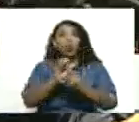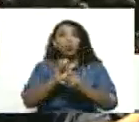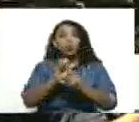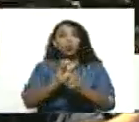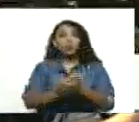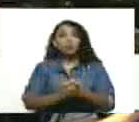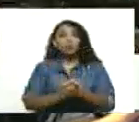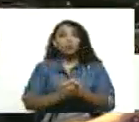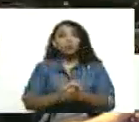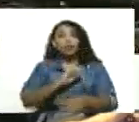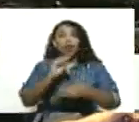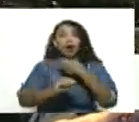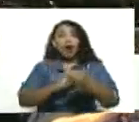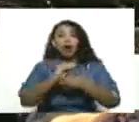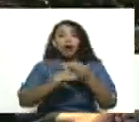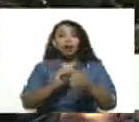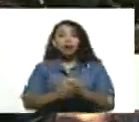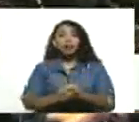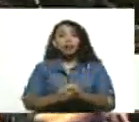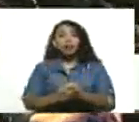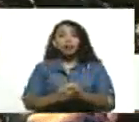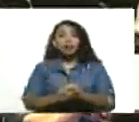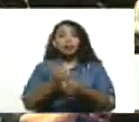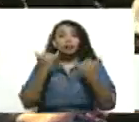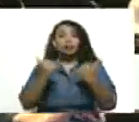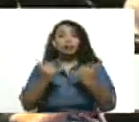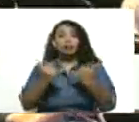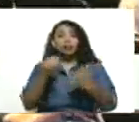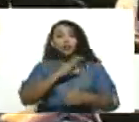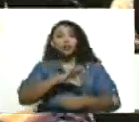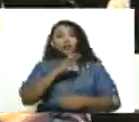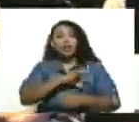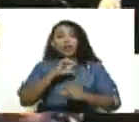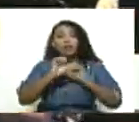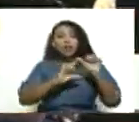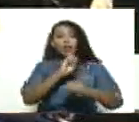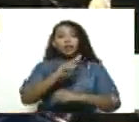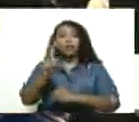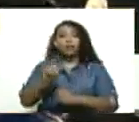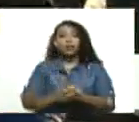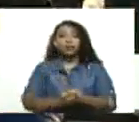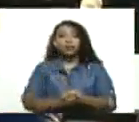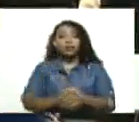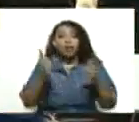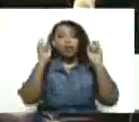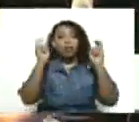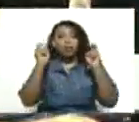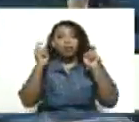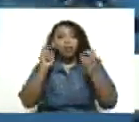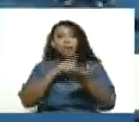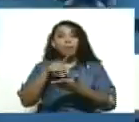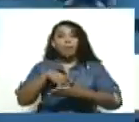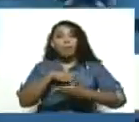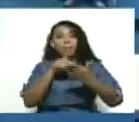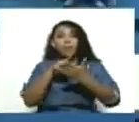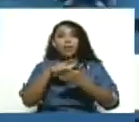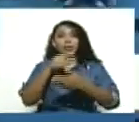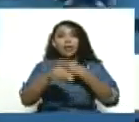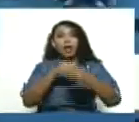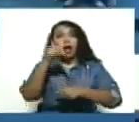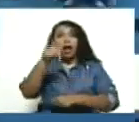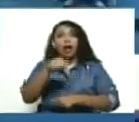villego y dedicará a la colonización y el socialismo del Siglo 21 es el tema y las intervenciones que aquí se